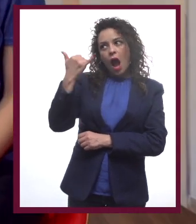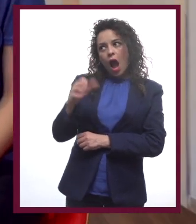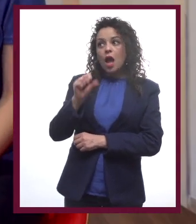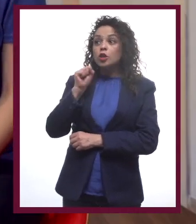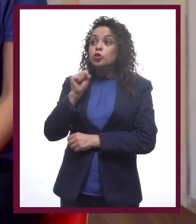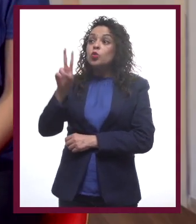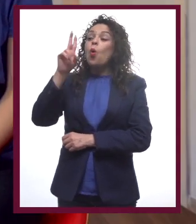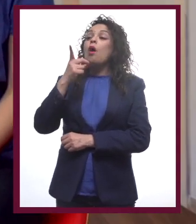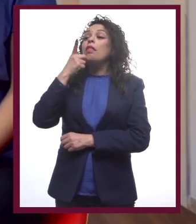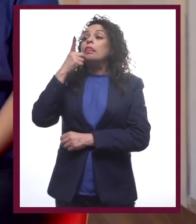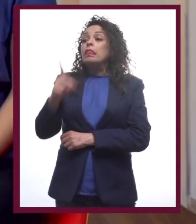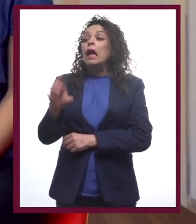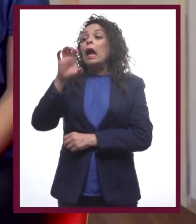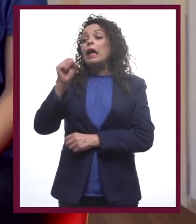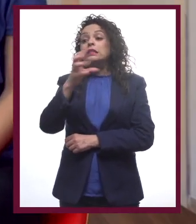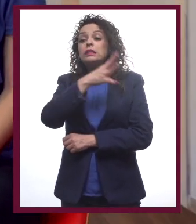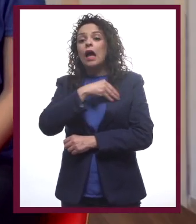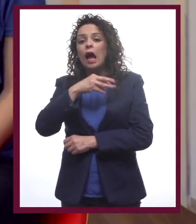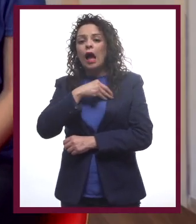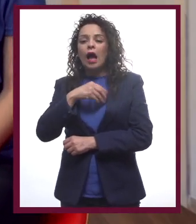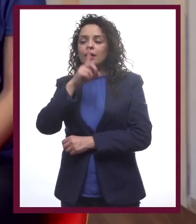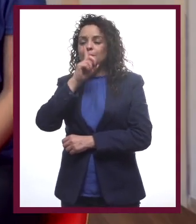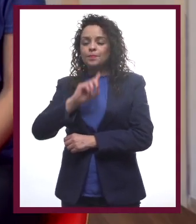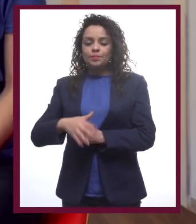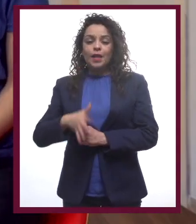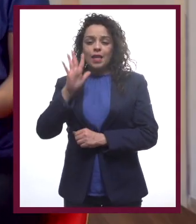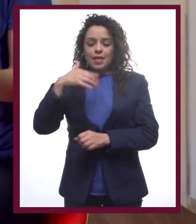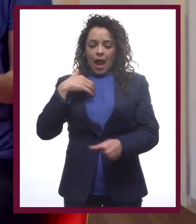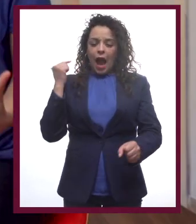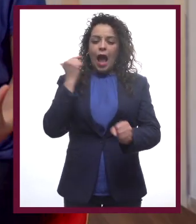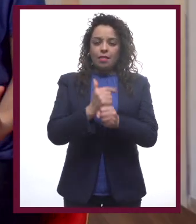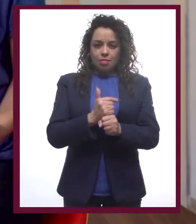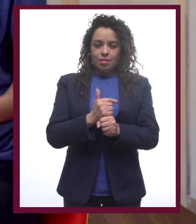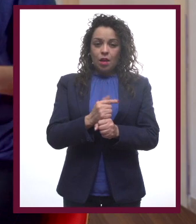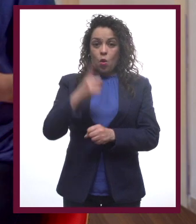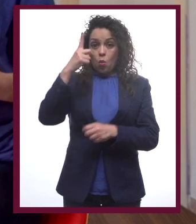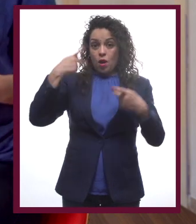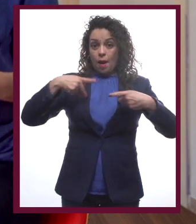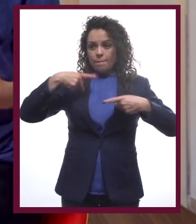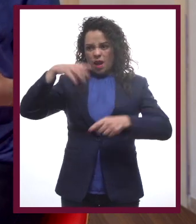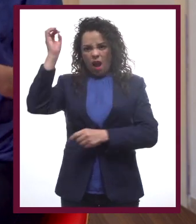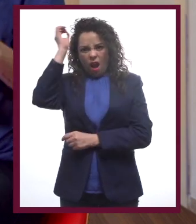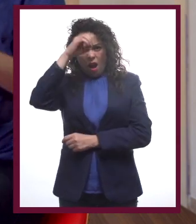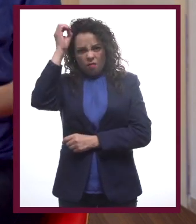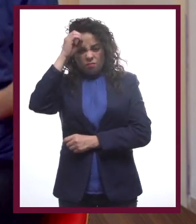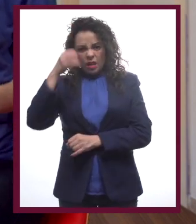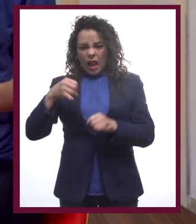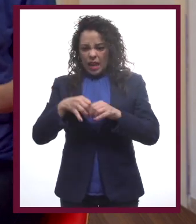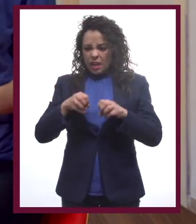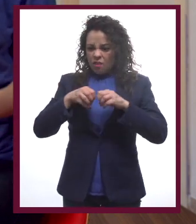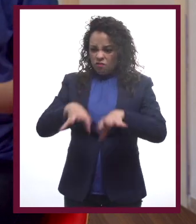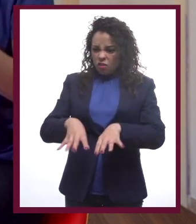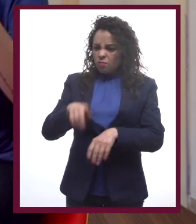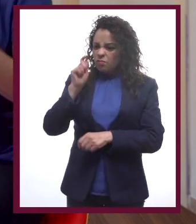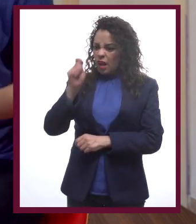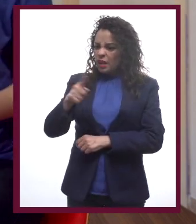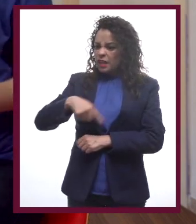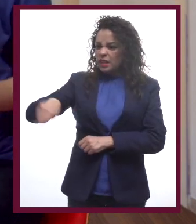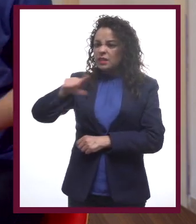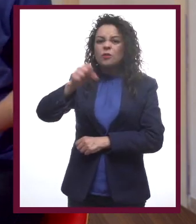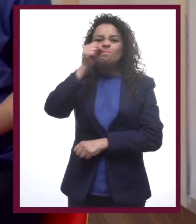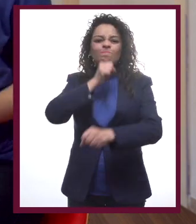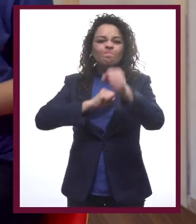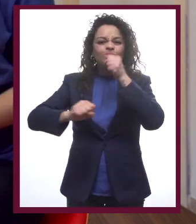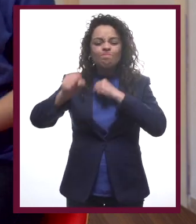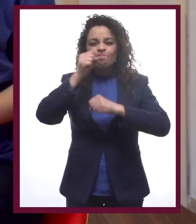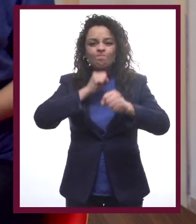de Michael Jackson y su supuesto hijo. Y claro, encontró que la opinión de una persona, la información de